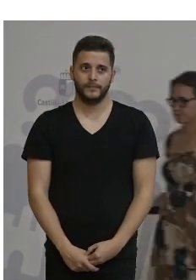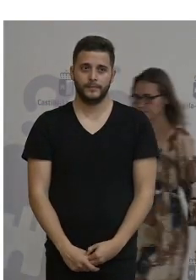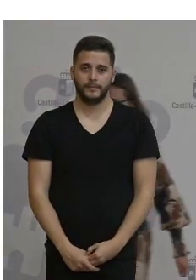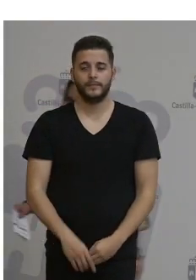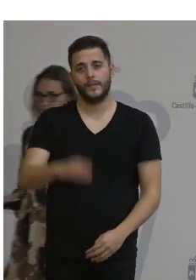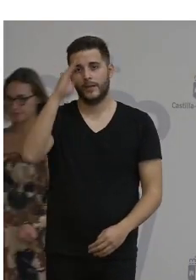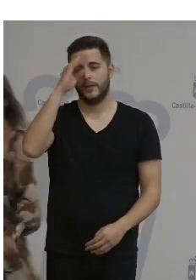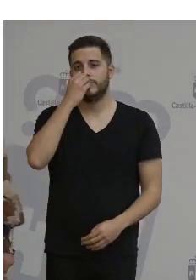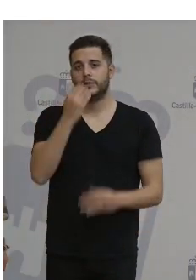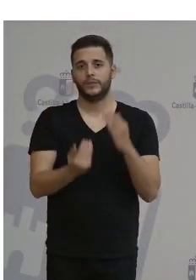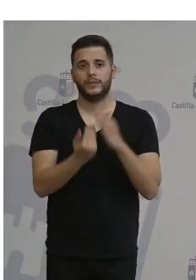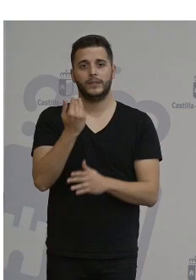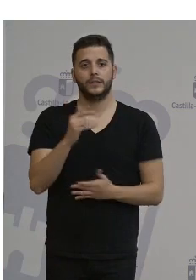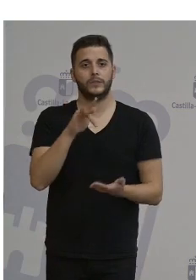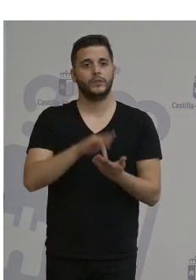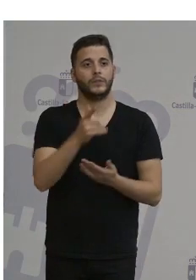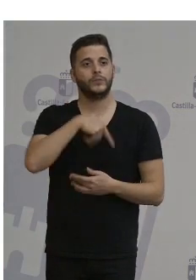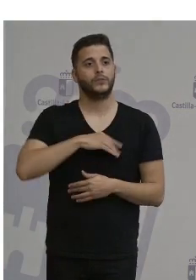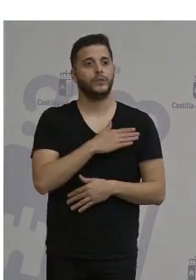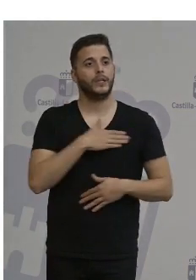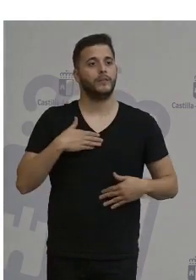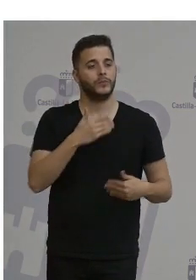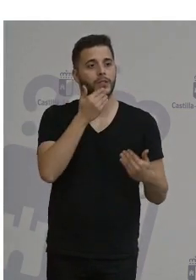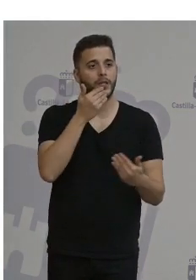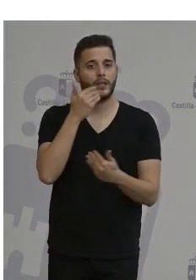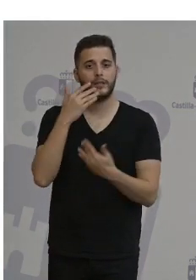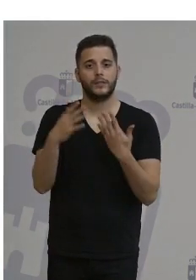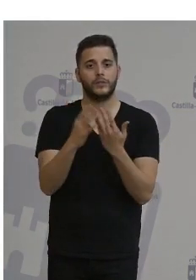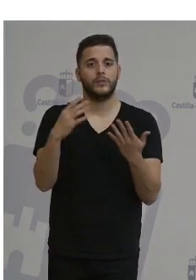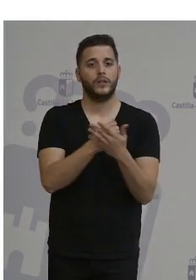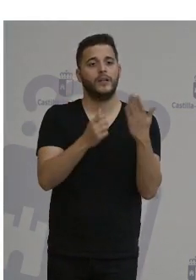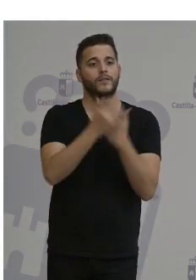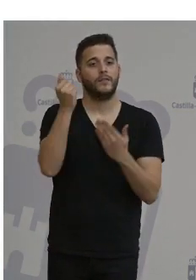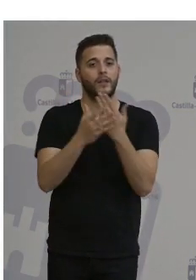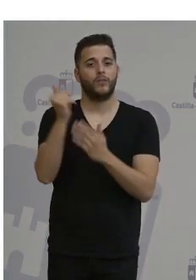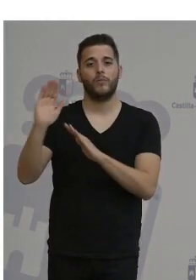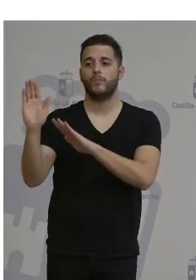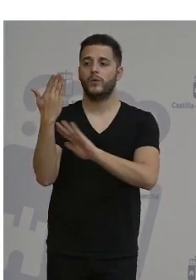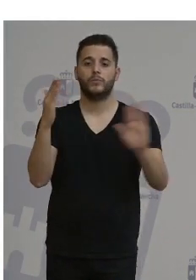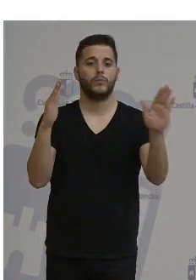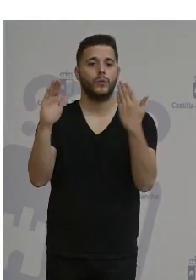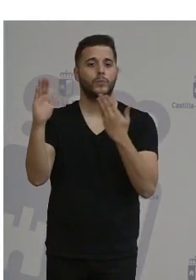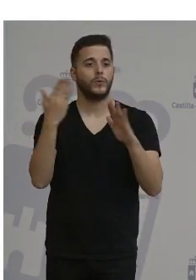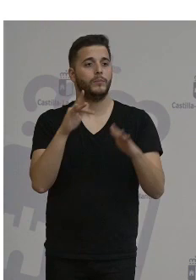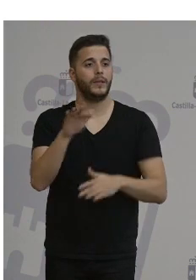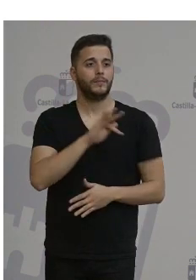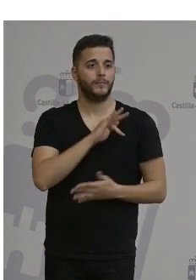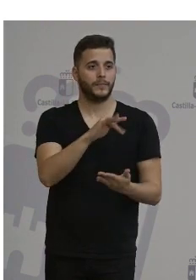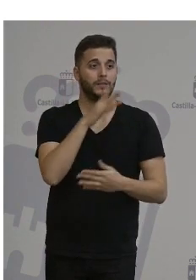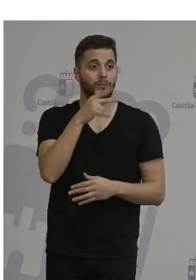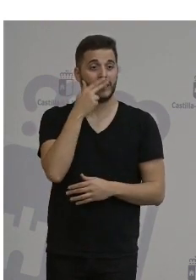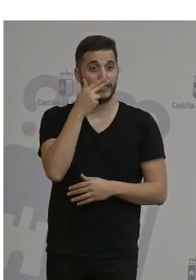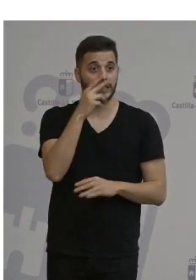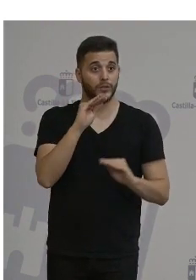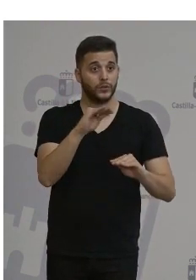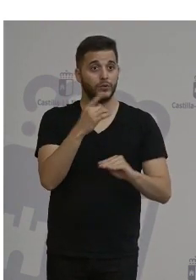Buenos días. Queremos agradecer a todas las federaciones que enviaron candidaturas a este premio. Su interés y